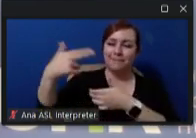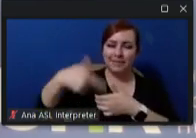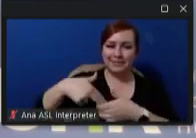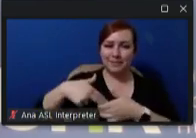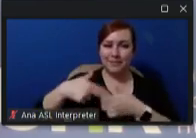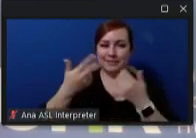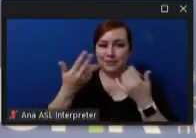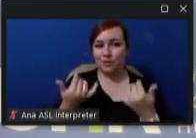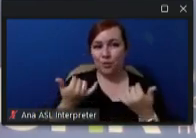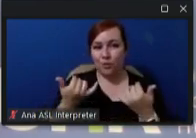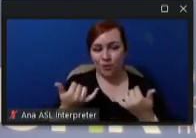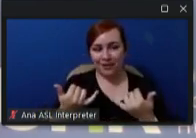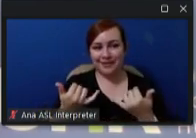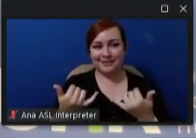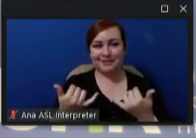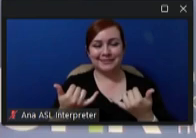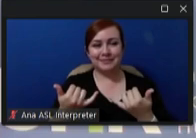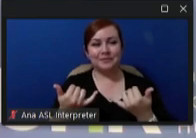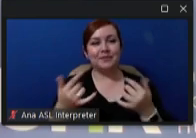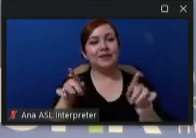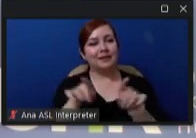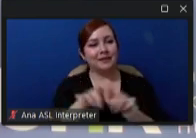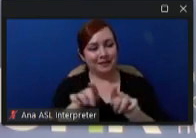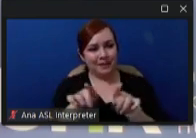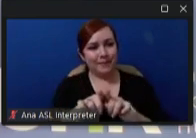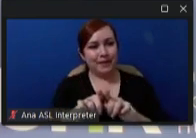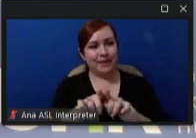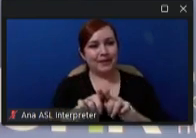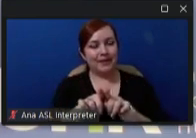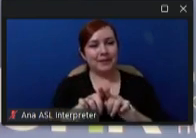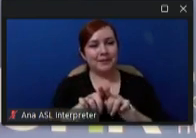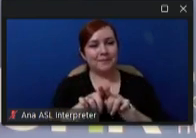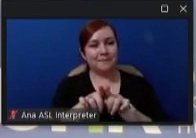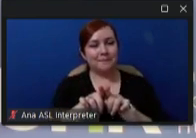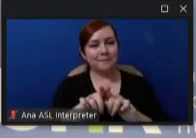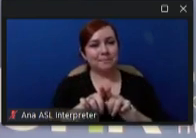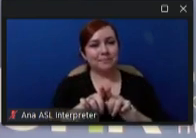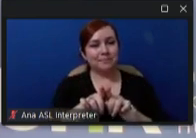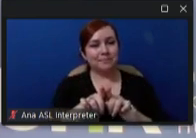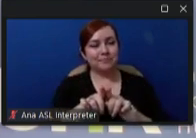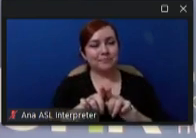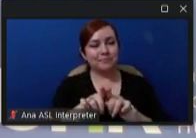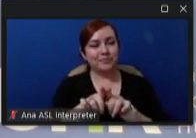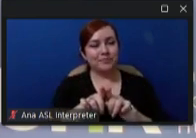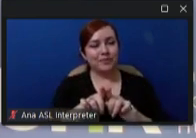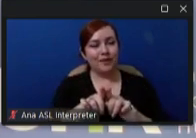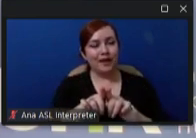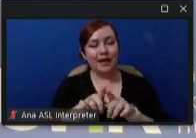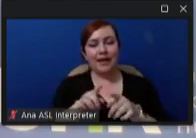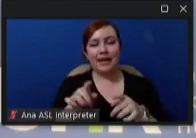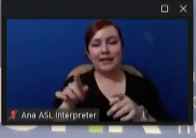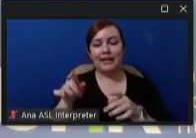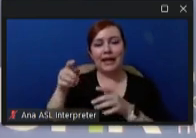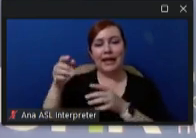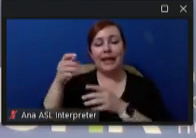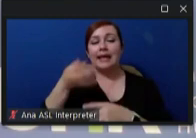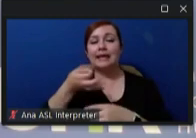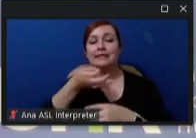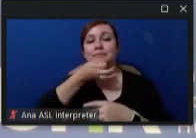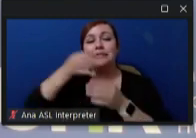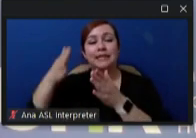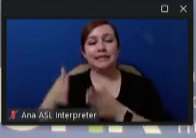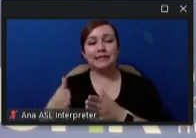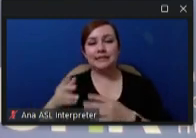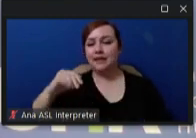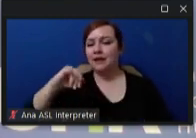de hoy. También me acompaña el relator especial Javier Palumo,